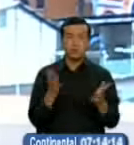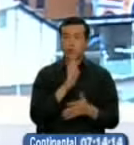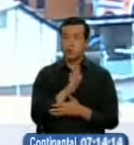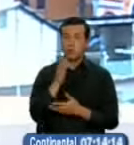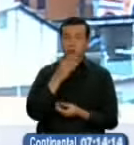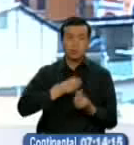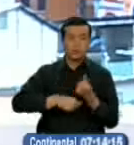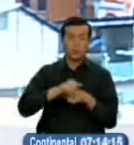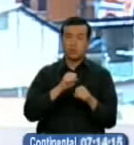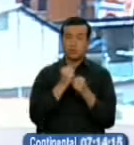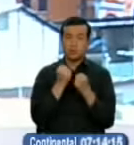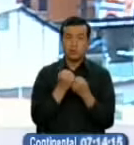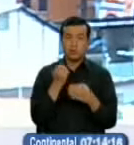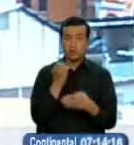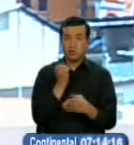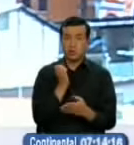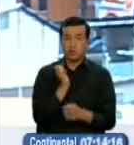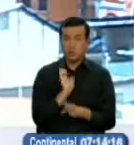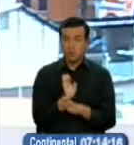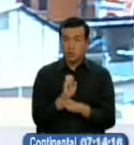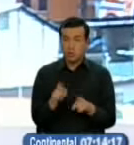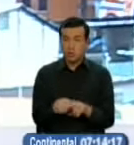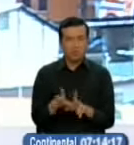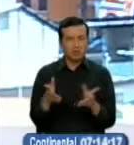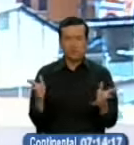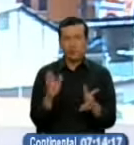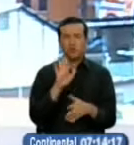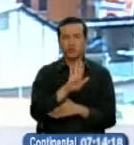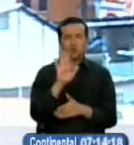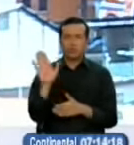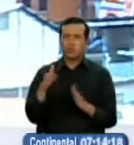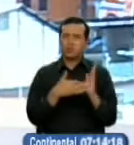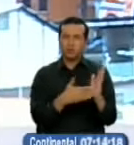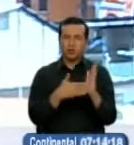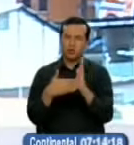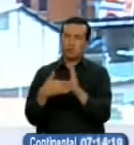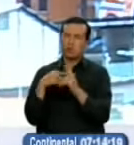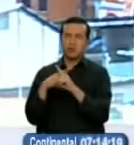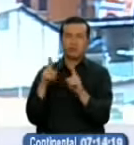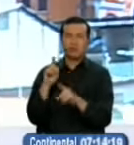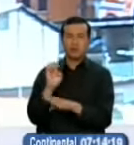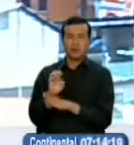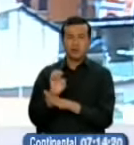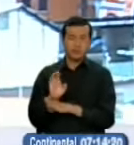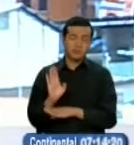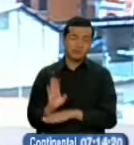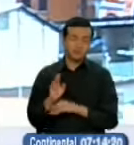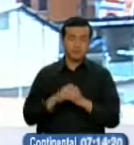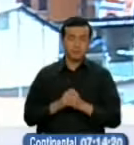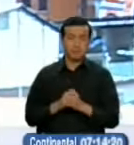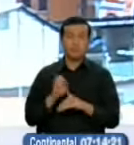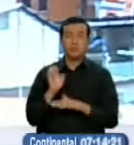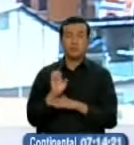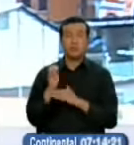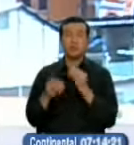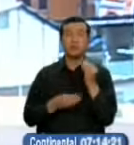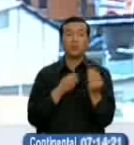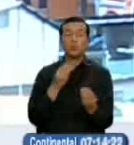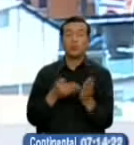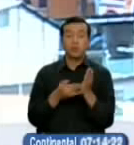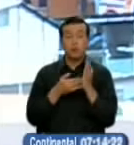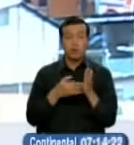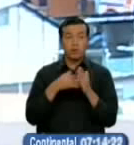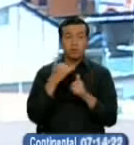inversión social que ha tenido el Ecuador, ¿sí? Son modelos muy diferentes a lo que es el modelo ecuatoriano. Es un modelo que cuando se ve